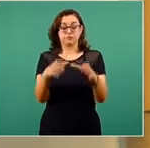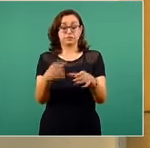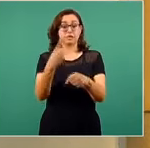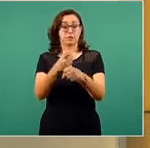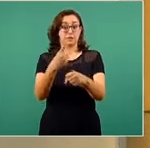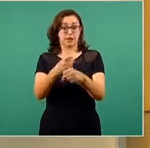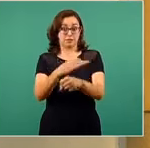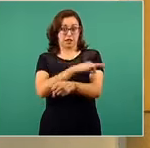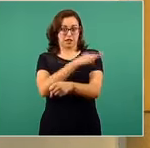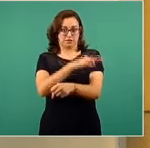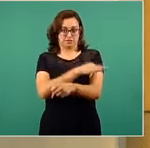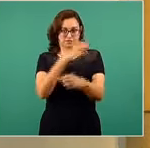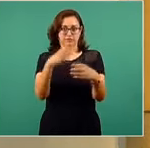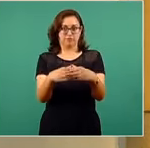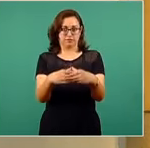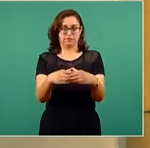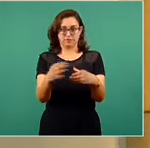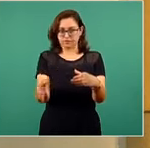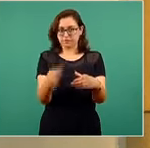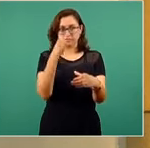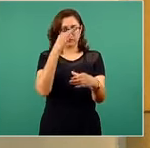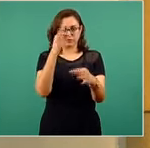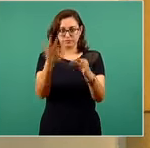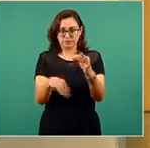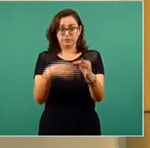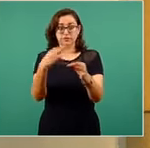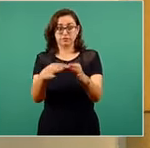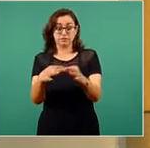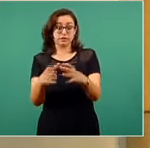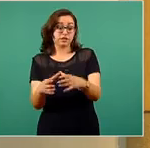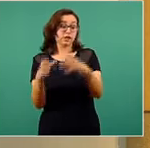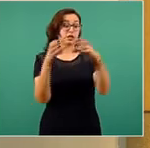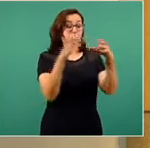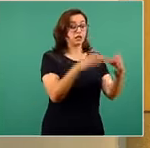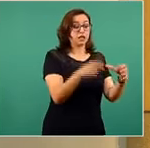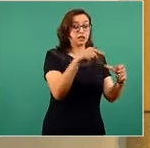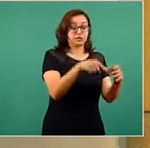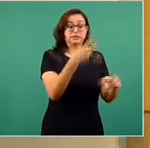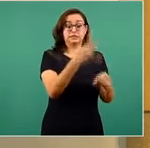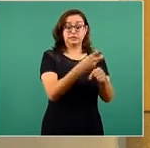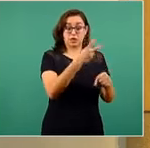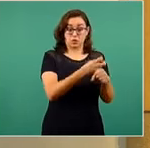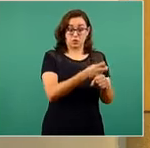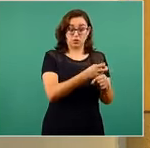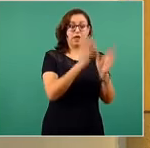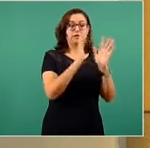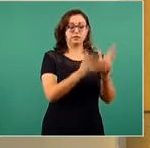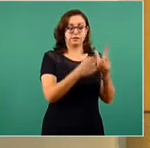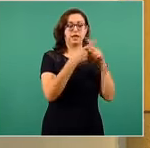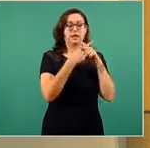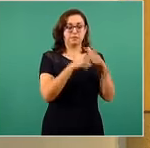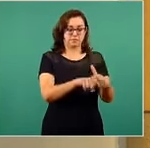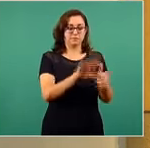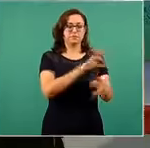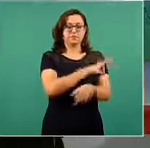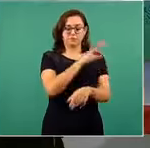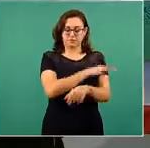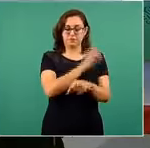personas que, dada la vacuna que recibieron, necesitaban recibir ya la segunda dosis y tienen 50 años y